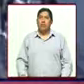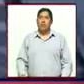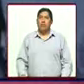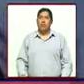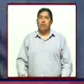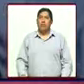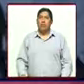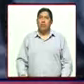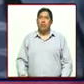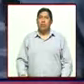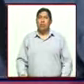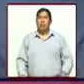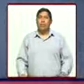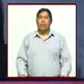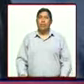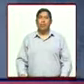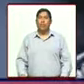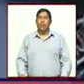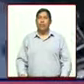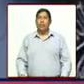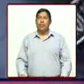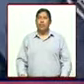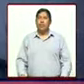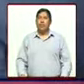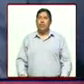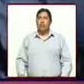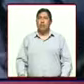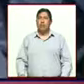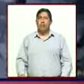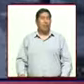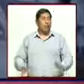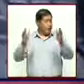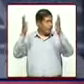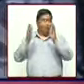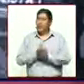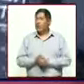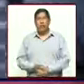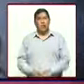Estamos cumpliendo con nuestra misión. Motivo de la presión. ¿Puede dejar su carajo? Bueno.